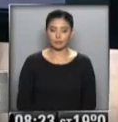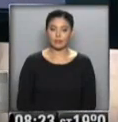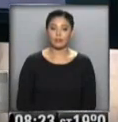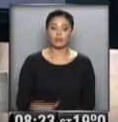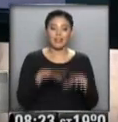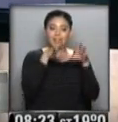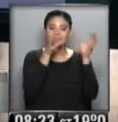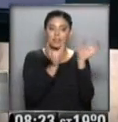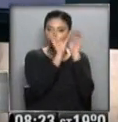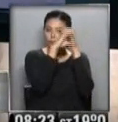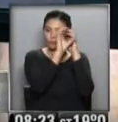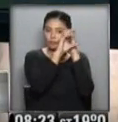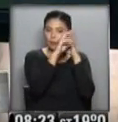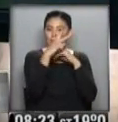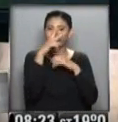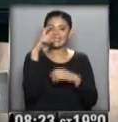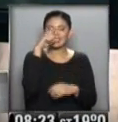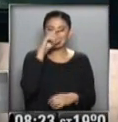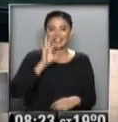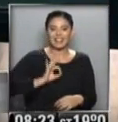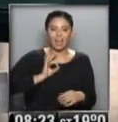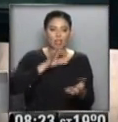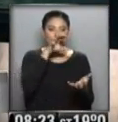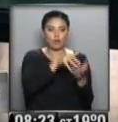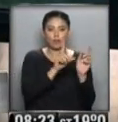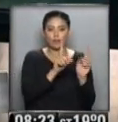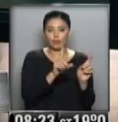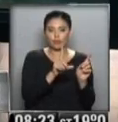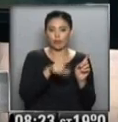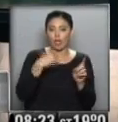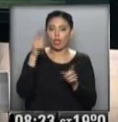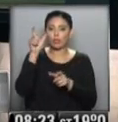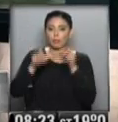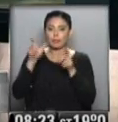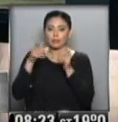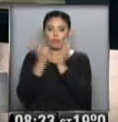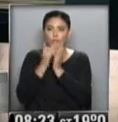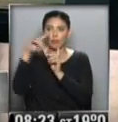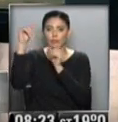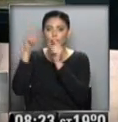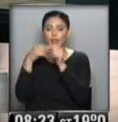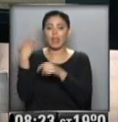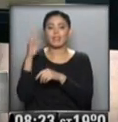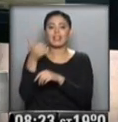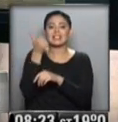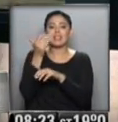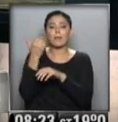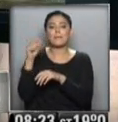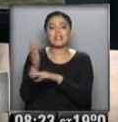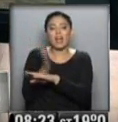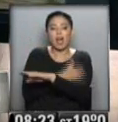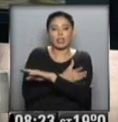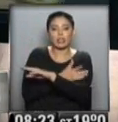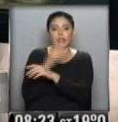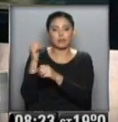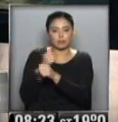El Centro Astronómico tiene 27 años de edad y programa las visitas de los astrónomos con 6 meses de anticipación. Si querés